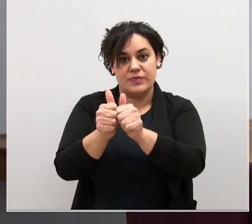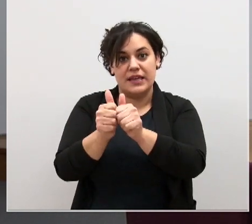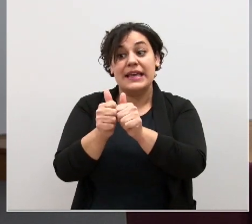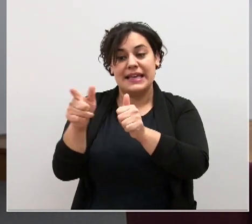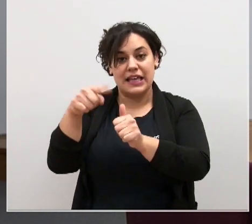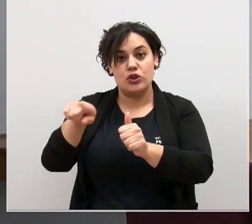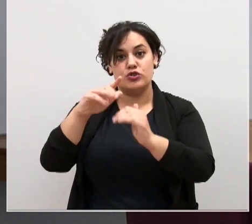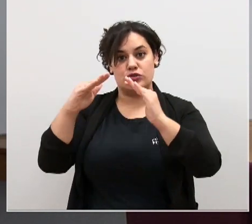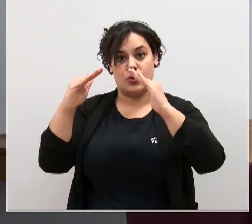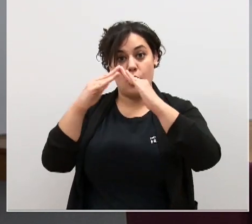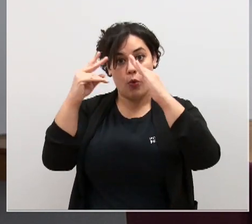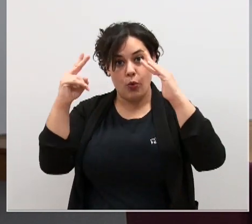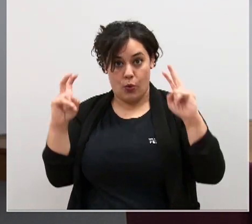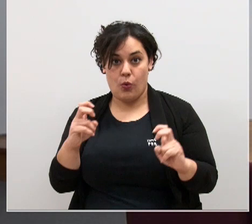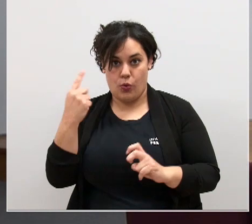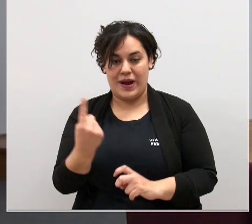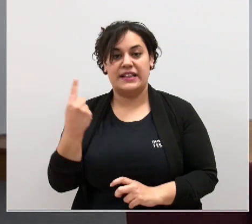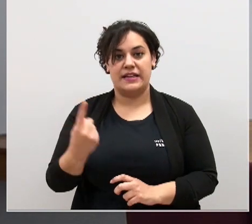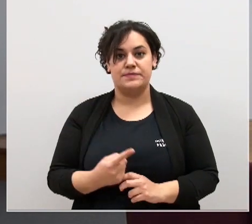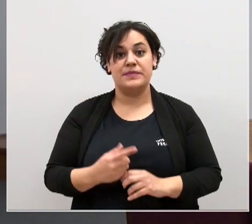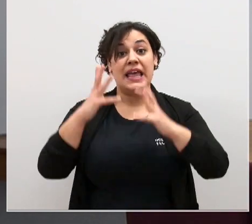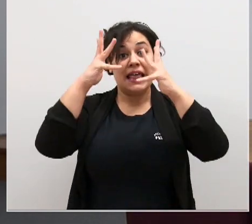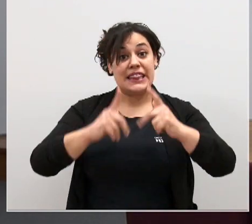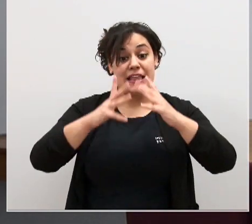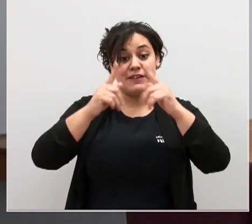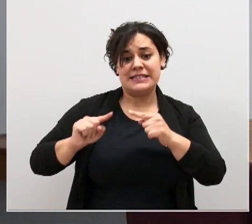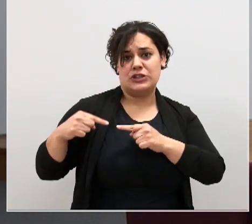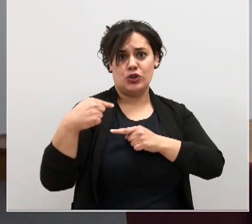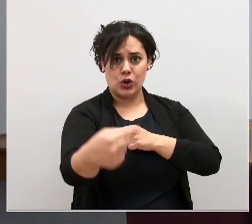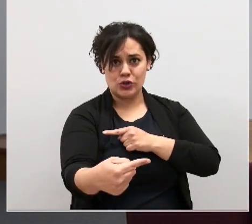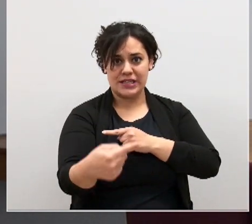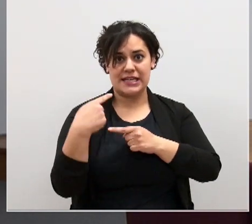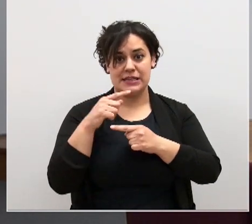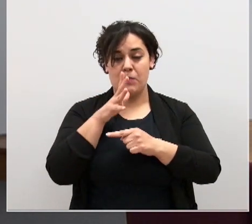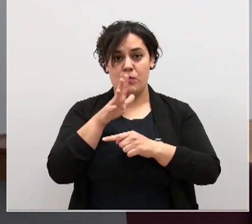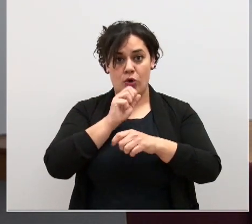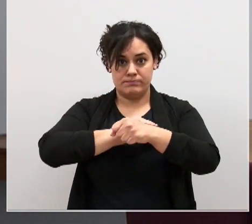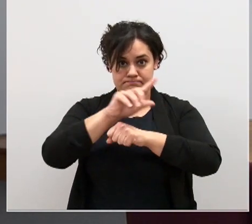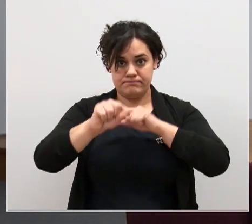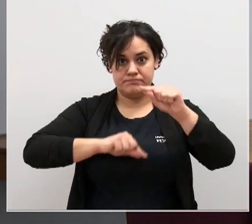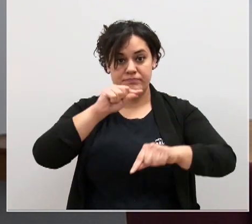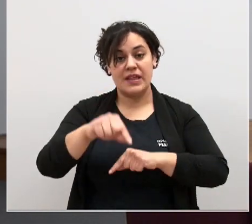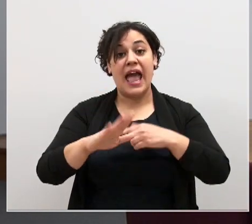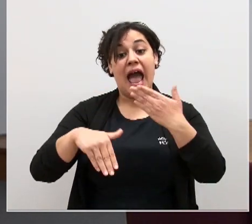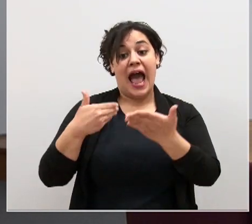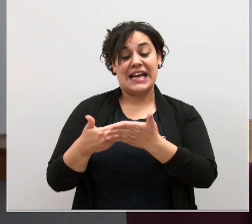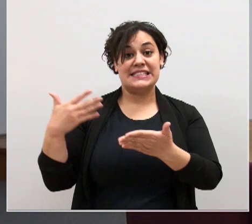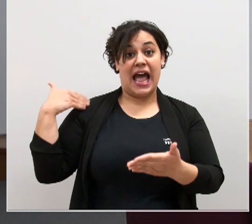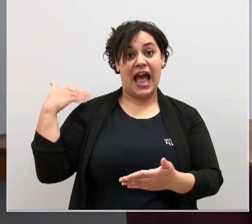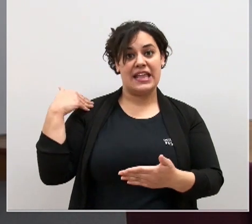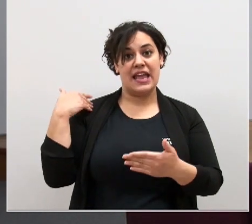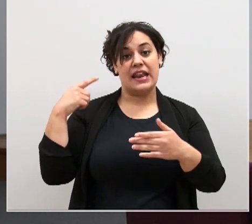cuarentena. En cuanto a las cifras que configuran el parte diario de evolución del COVID-19 en la región, a las 21 horas del día de